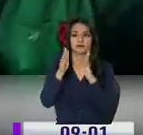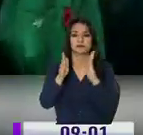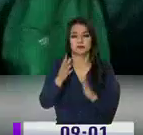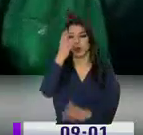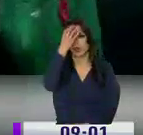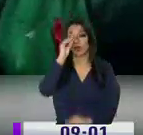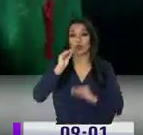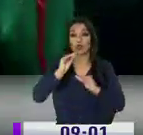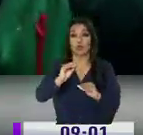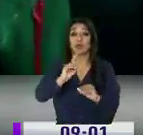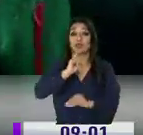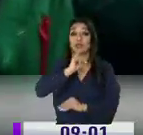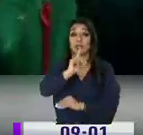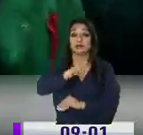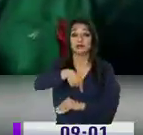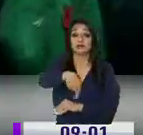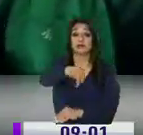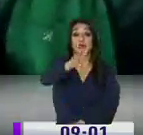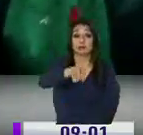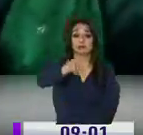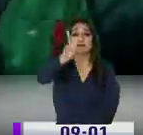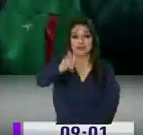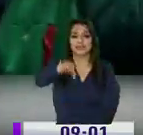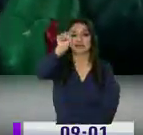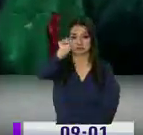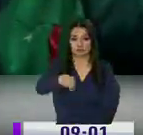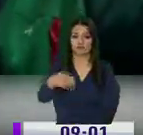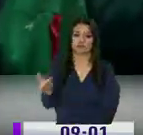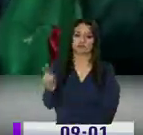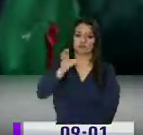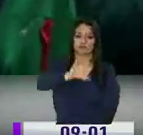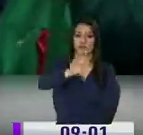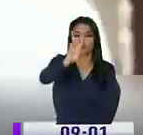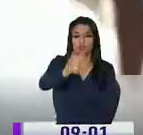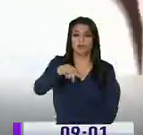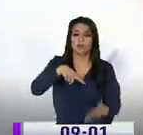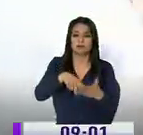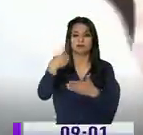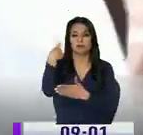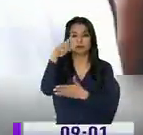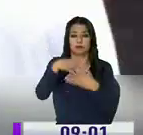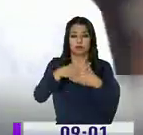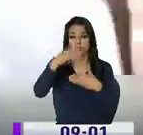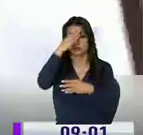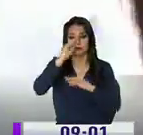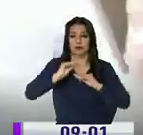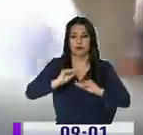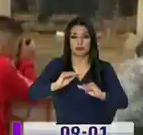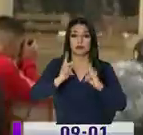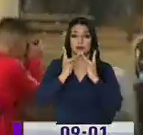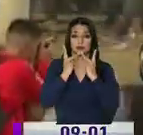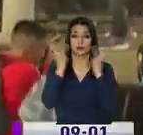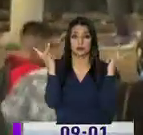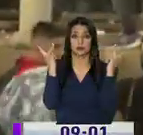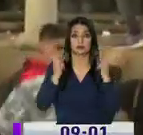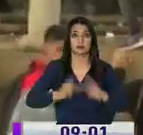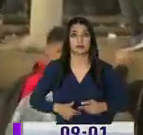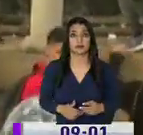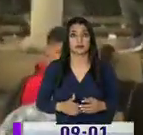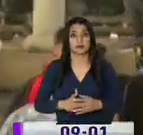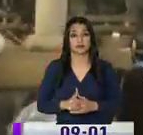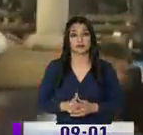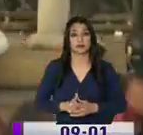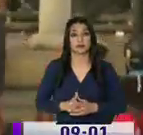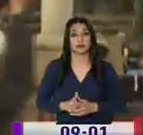ha señalado que para el 2020 se destinarán 12 mil millones de dólares a la educación pública.